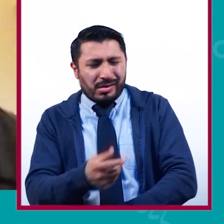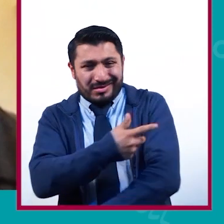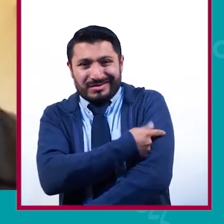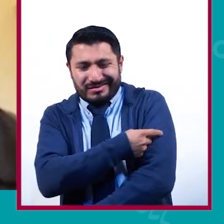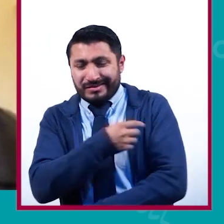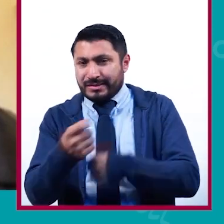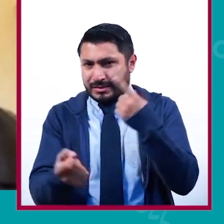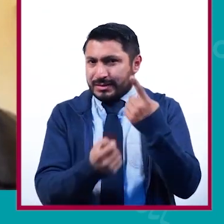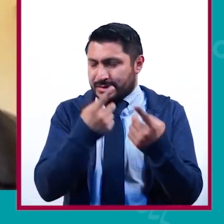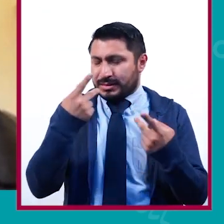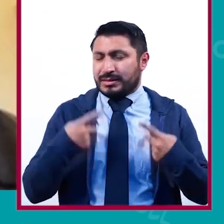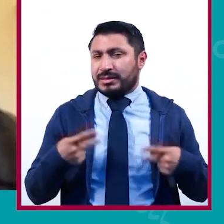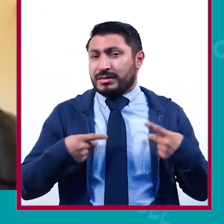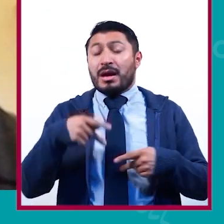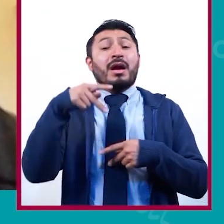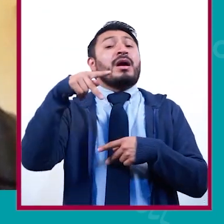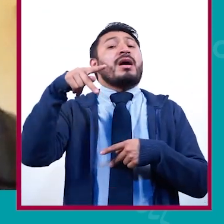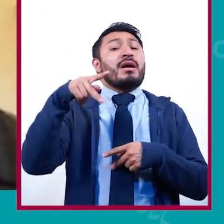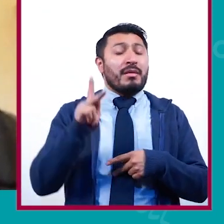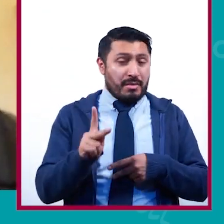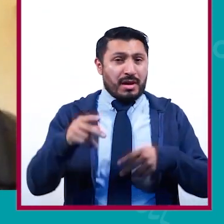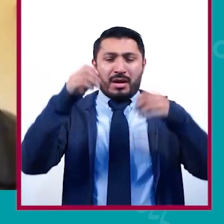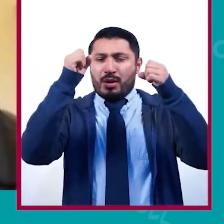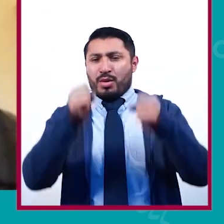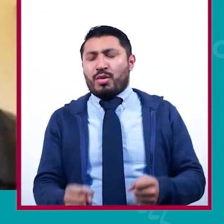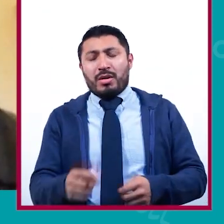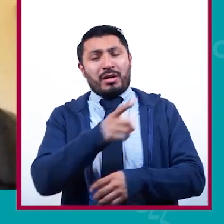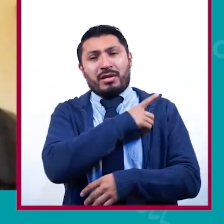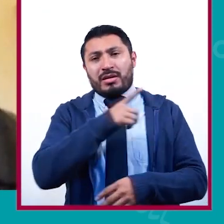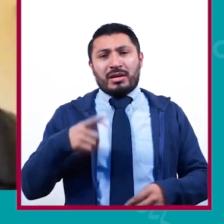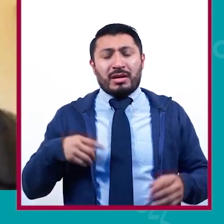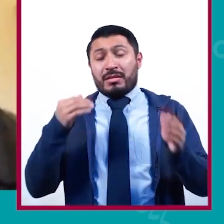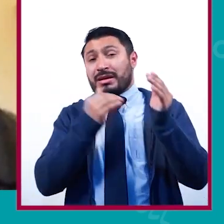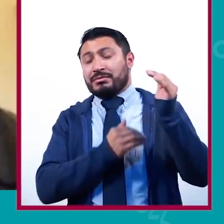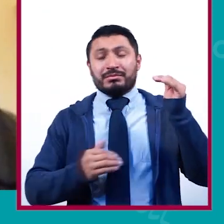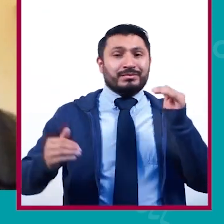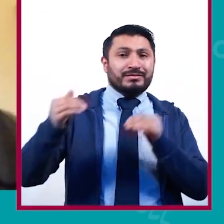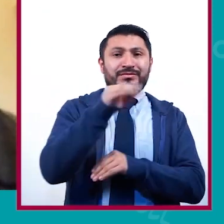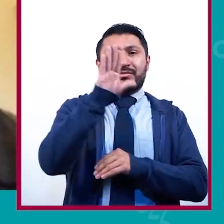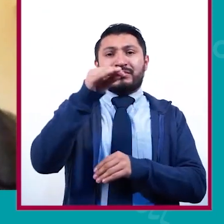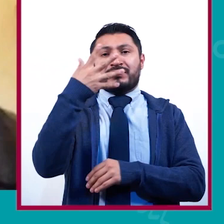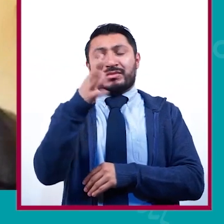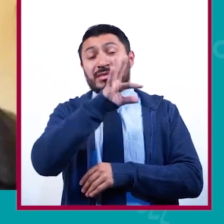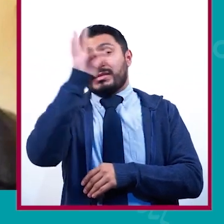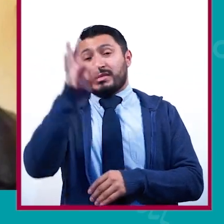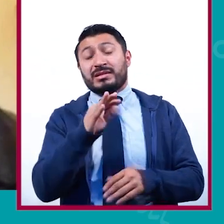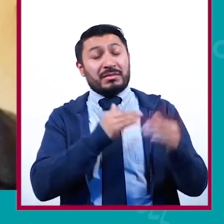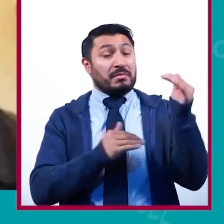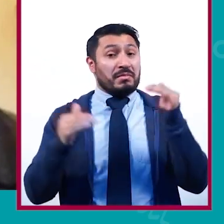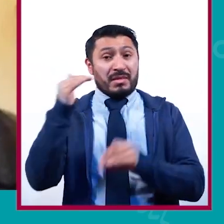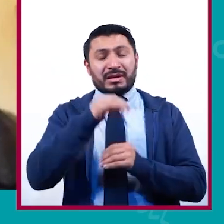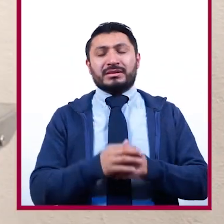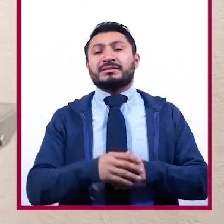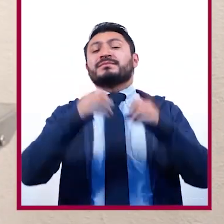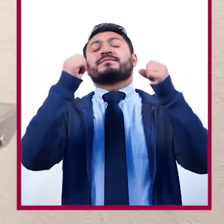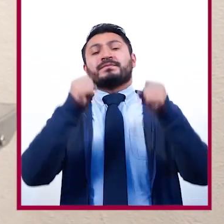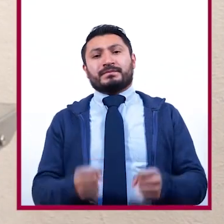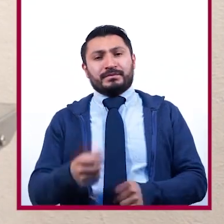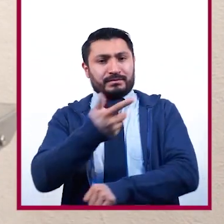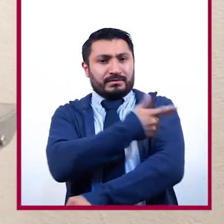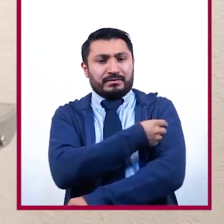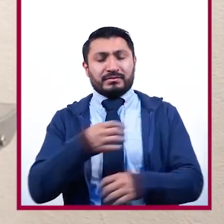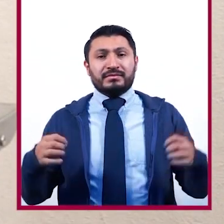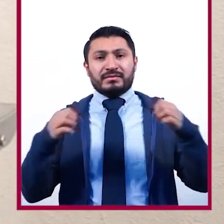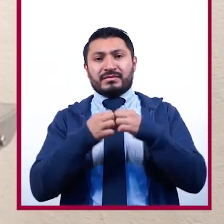seguridad de la vacuna en ciertas personas. Sin embargo, la seguridad debe de estar más arriba del 95%. Sin